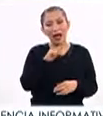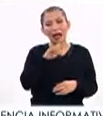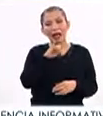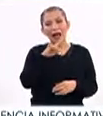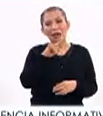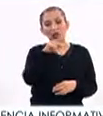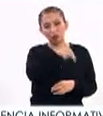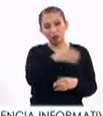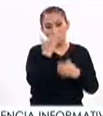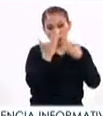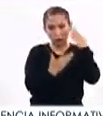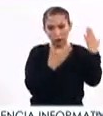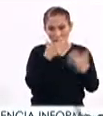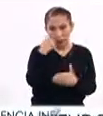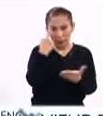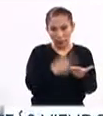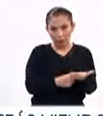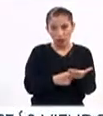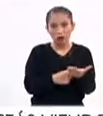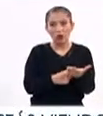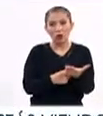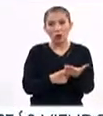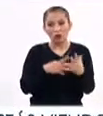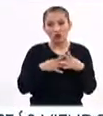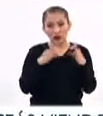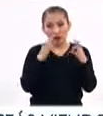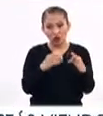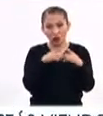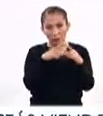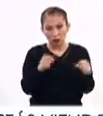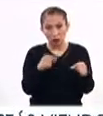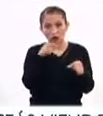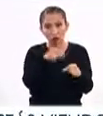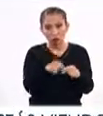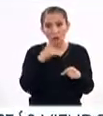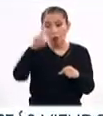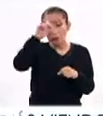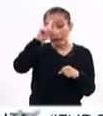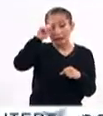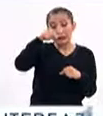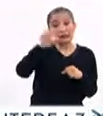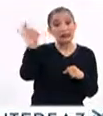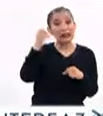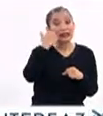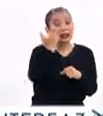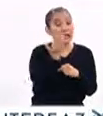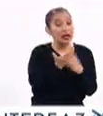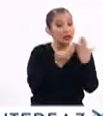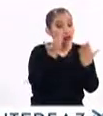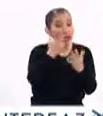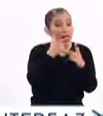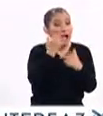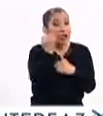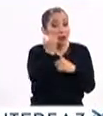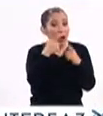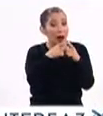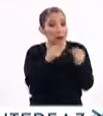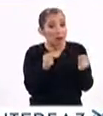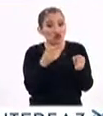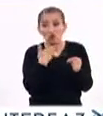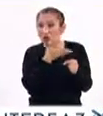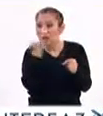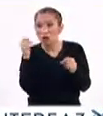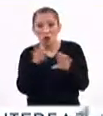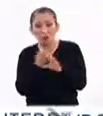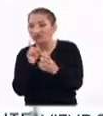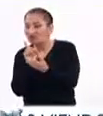que tú estudiaste en esta Fundación Japón. O sea, lo recomendable es que si alguien quiere estudiar japonés y no tiene